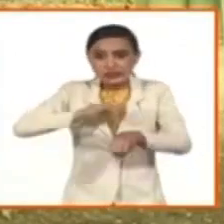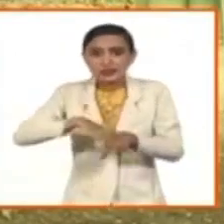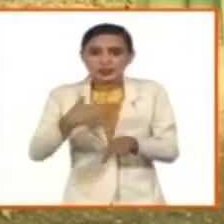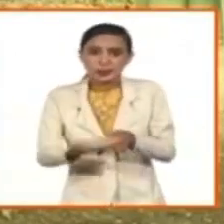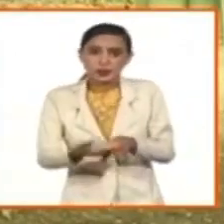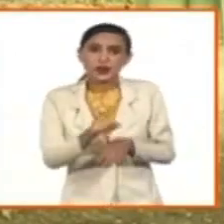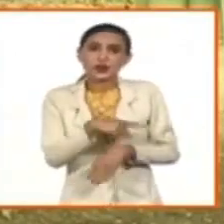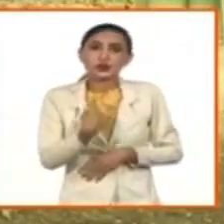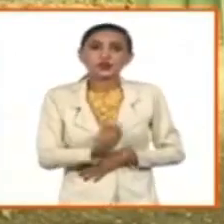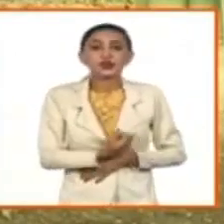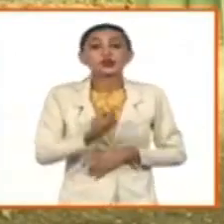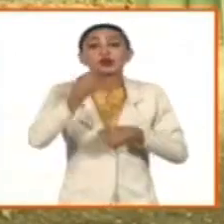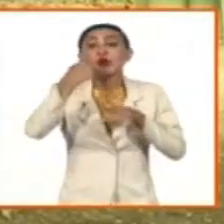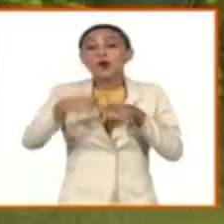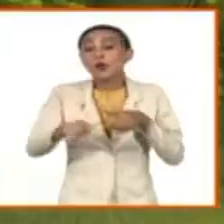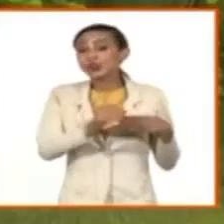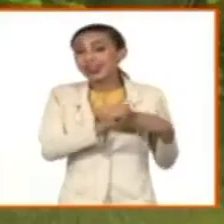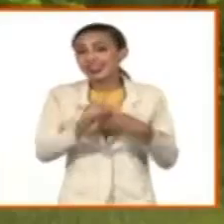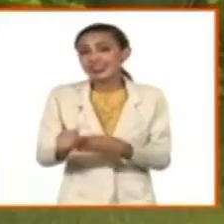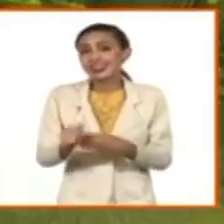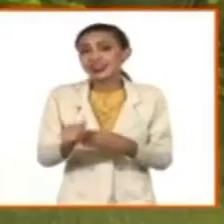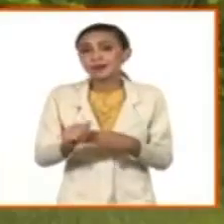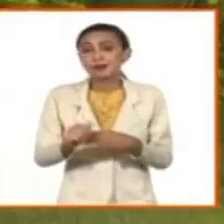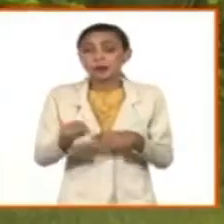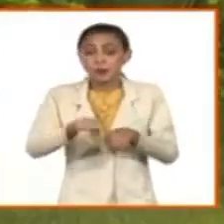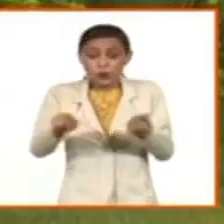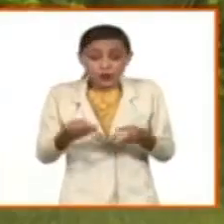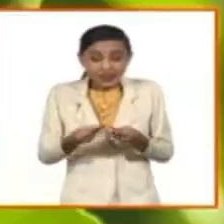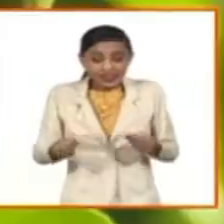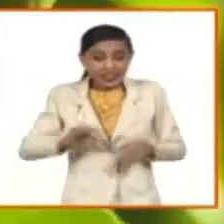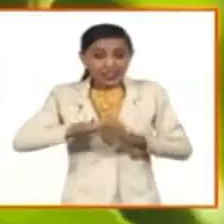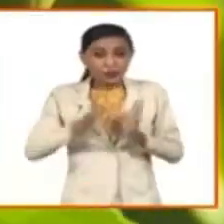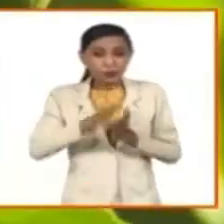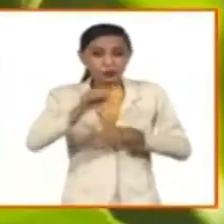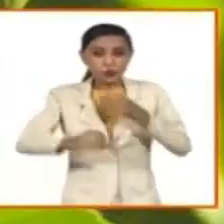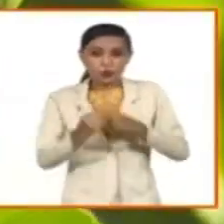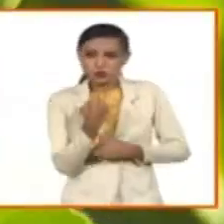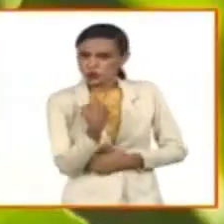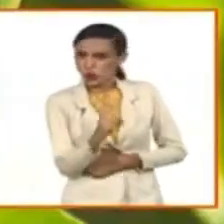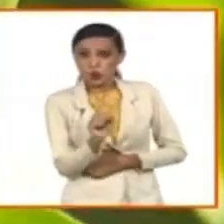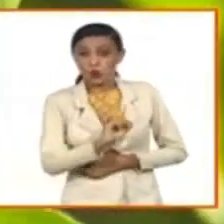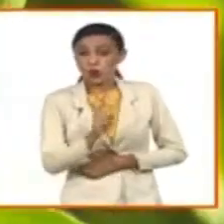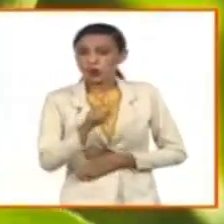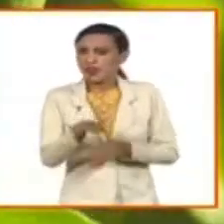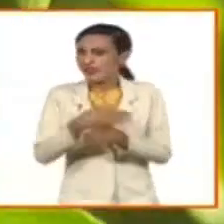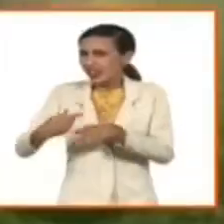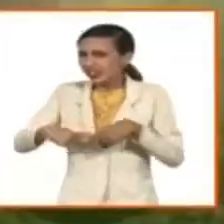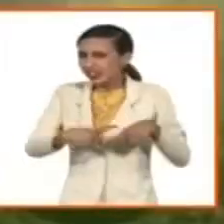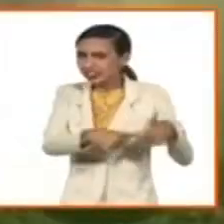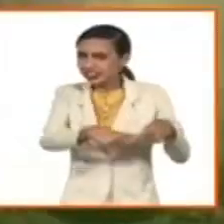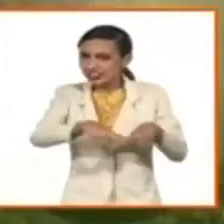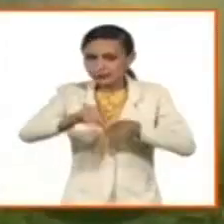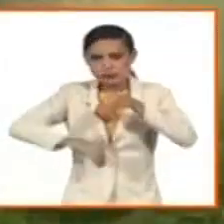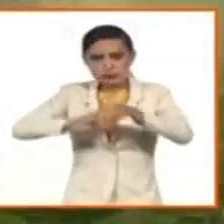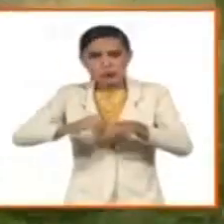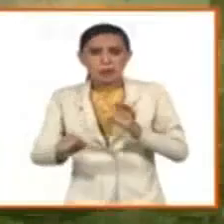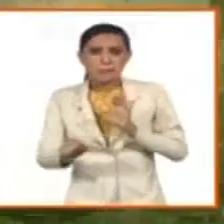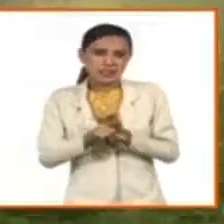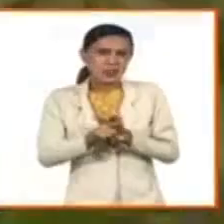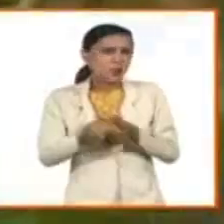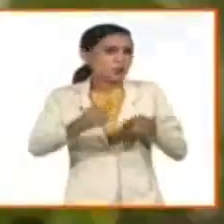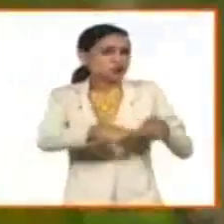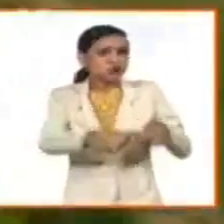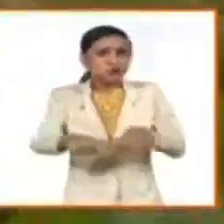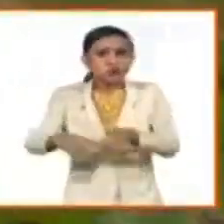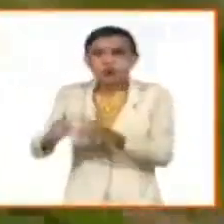entonces de qué tierra cuanto a ella debe sembrarse pero jamás de un cultivo solo y comenzamos entonces a sembrar de todos los tipos de